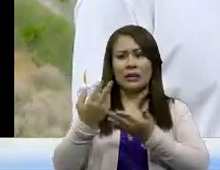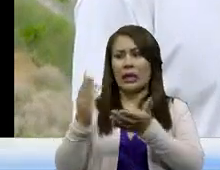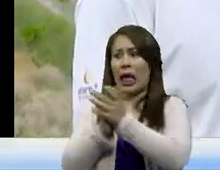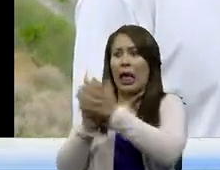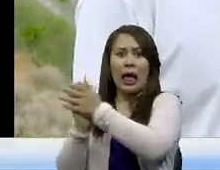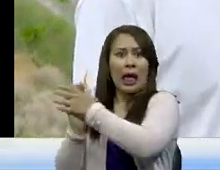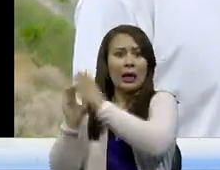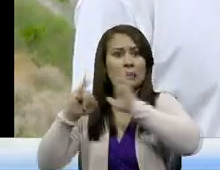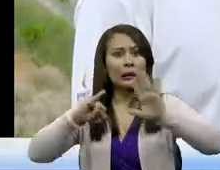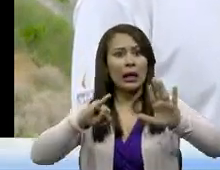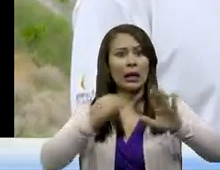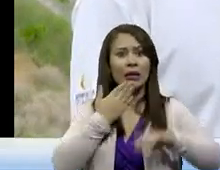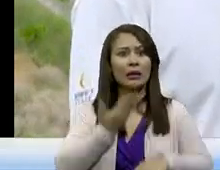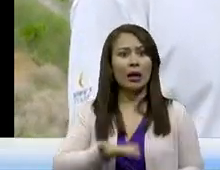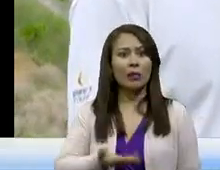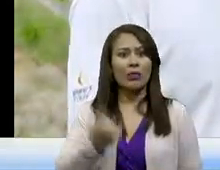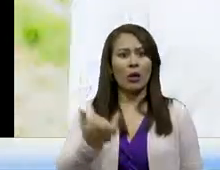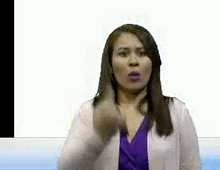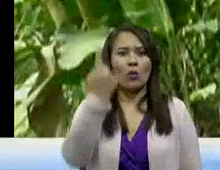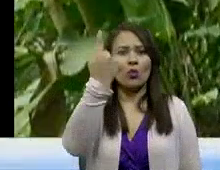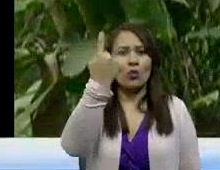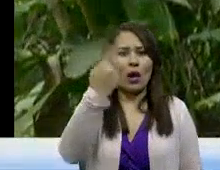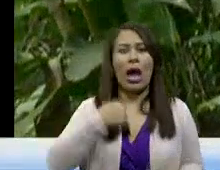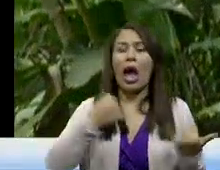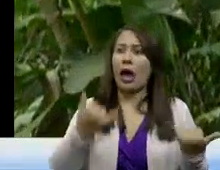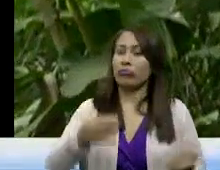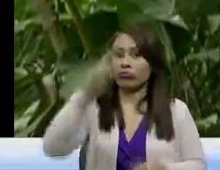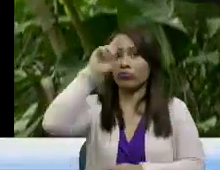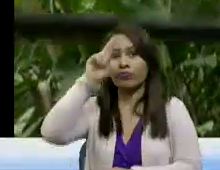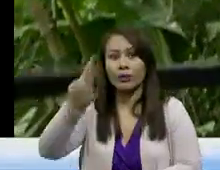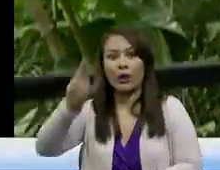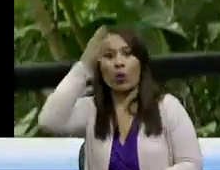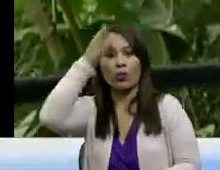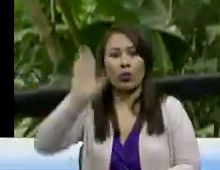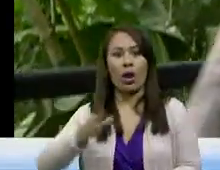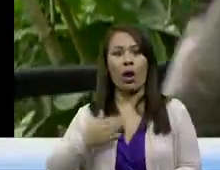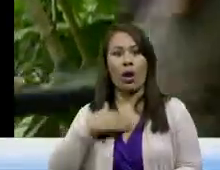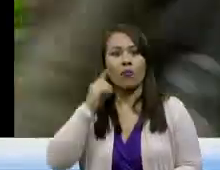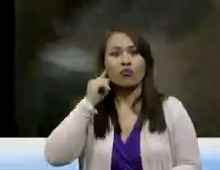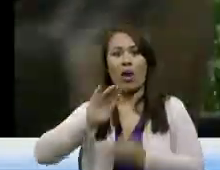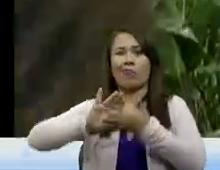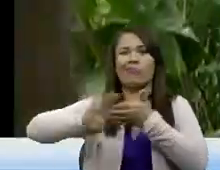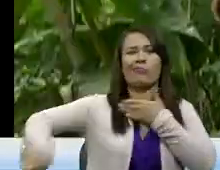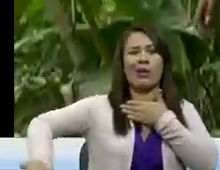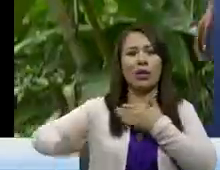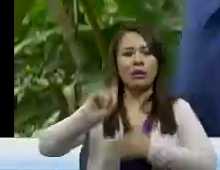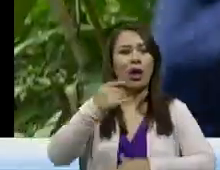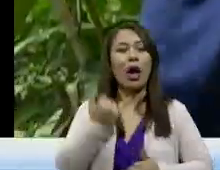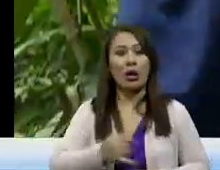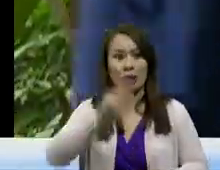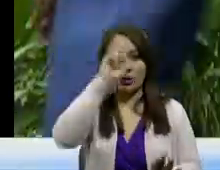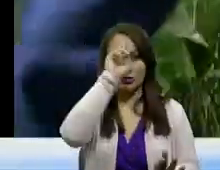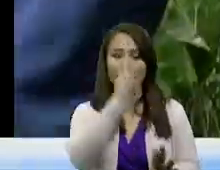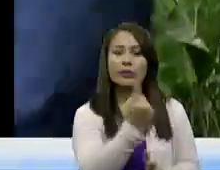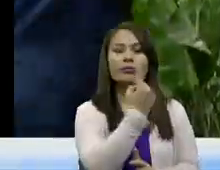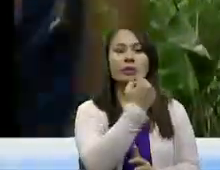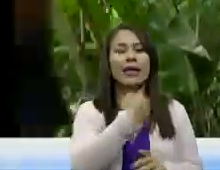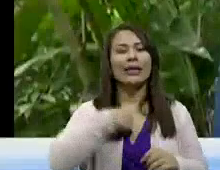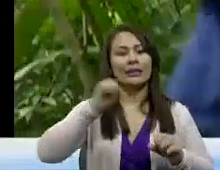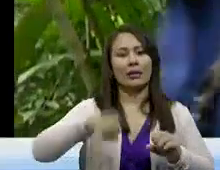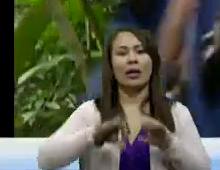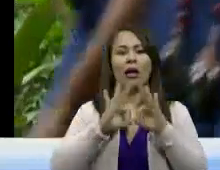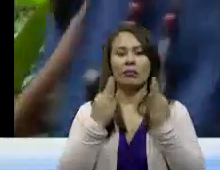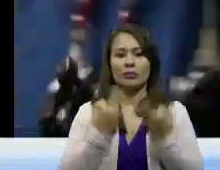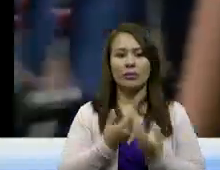acoplado como, quien dice, a la actual, ¿no? Y respetándola, ya la mujer no queda relegada a un segundo plano. Así es, la estructura familiar